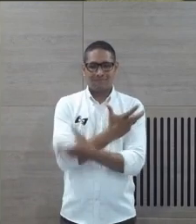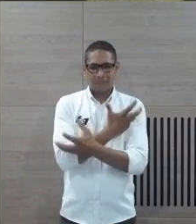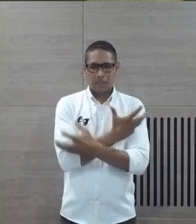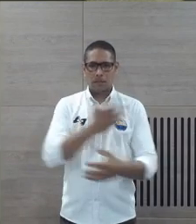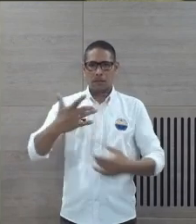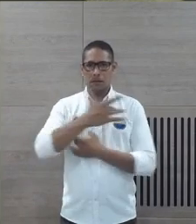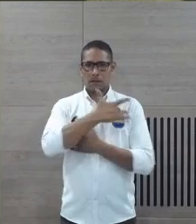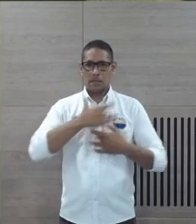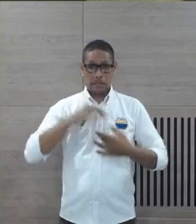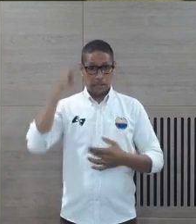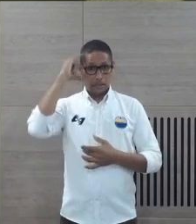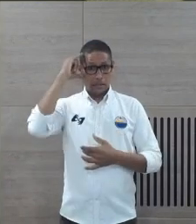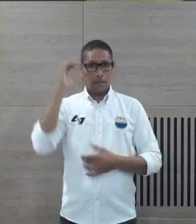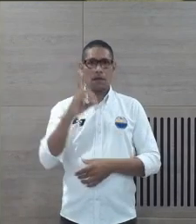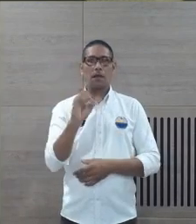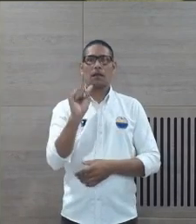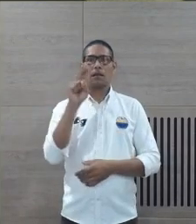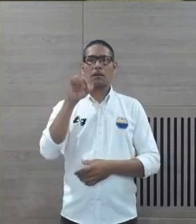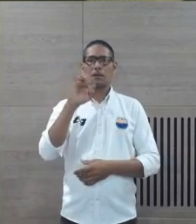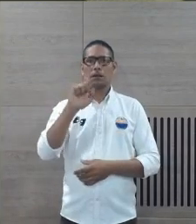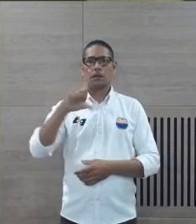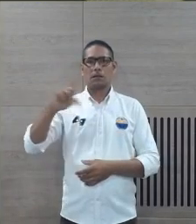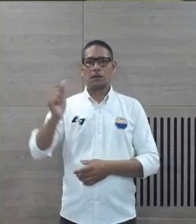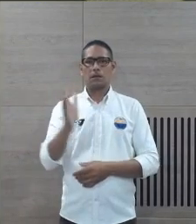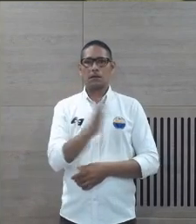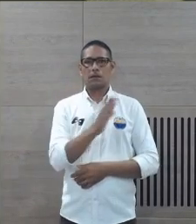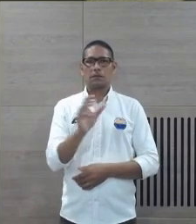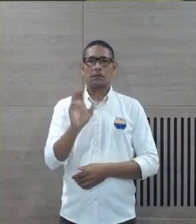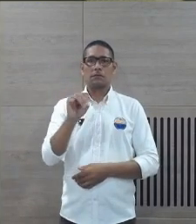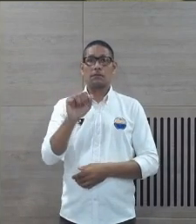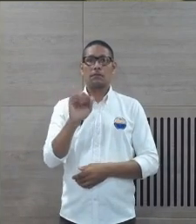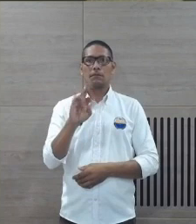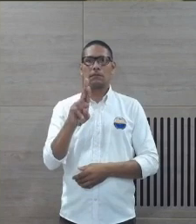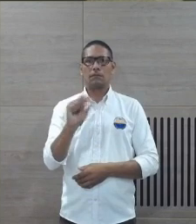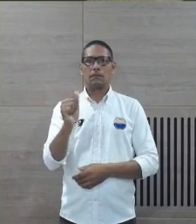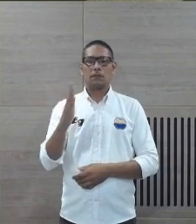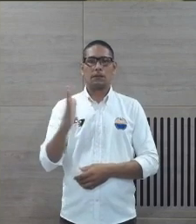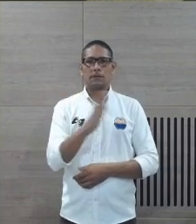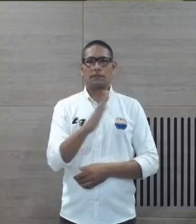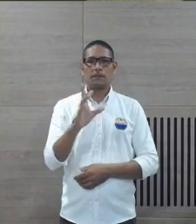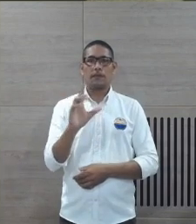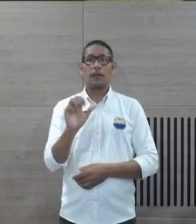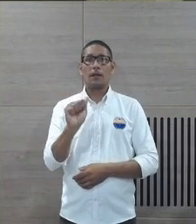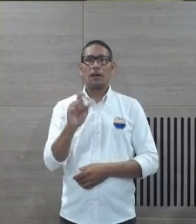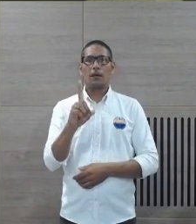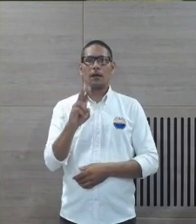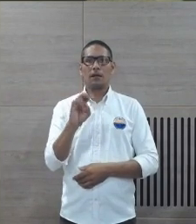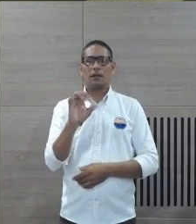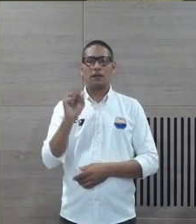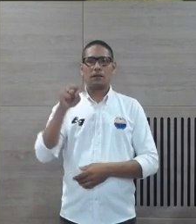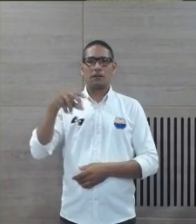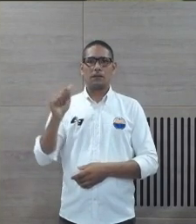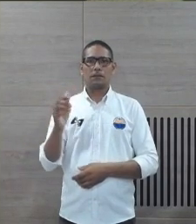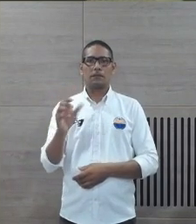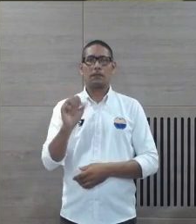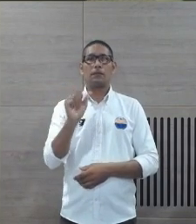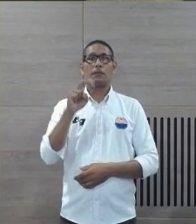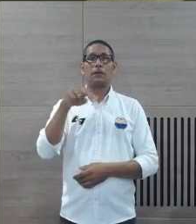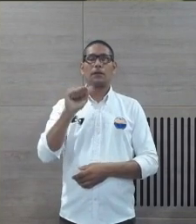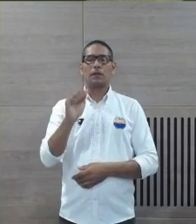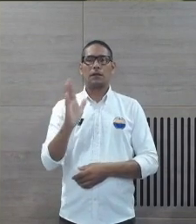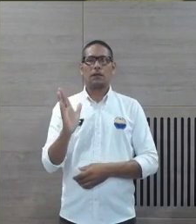Granado Sariña. Daniela Paola González Cantillo. Ana Silena Arrieta Ochoa. Daniela Carolina Sánchez